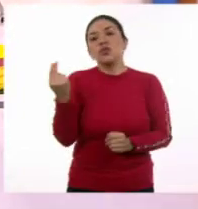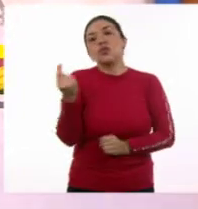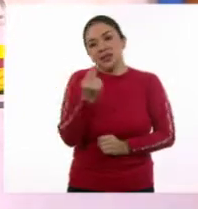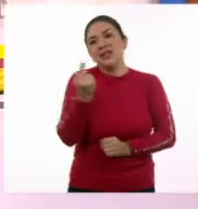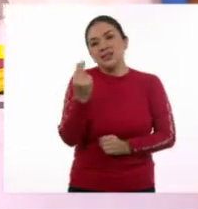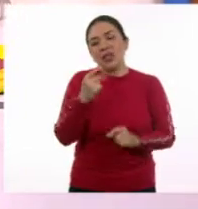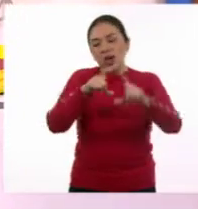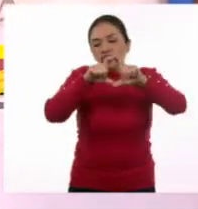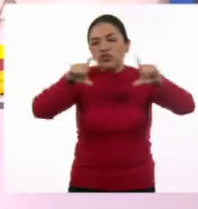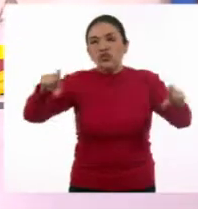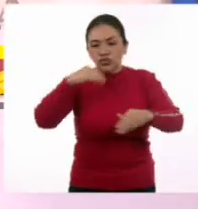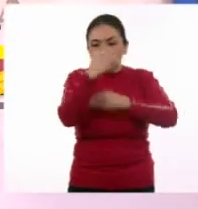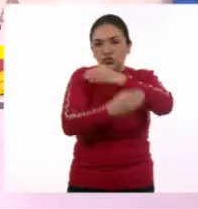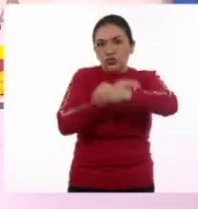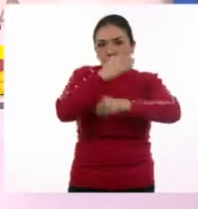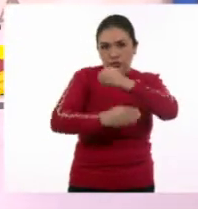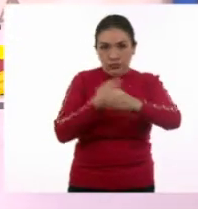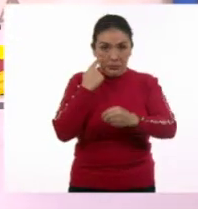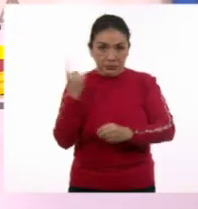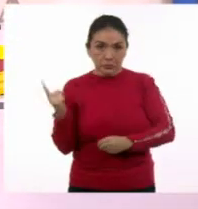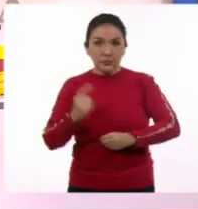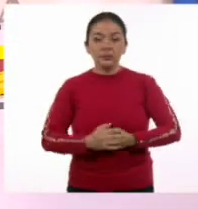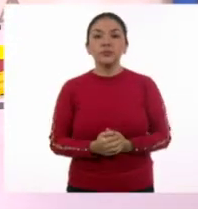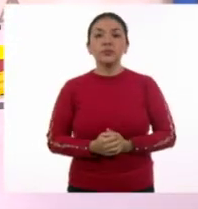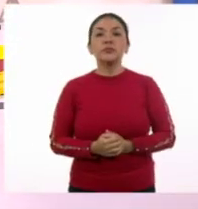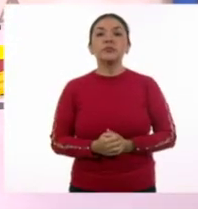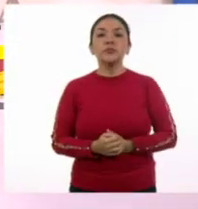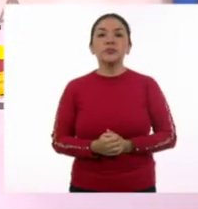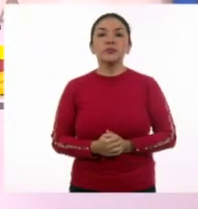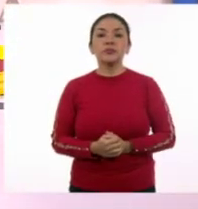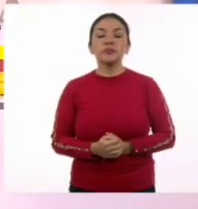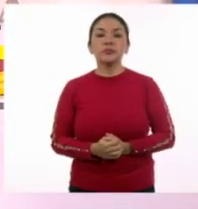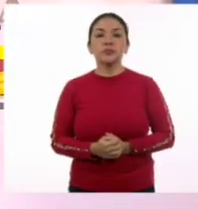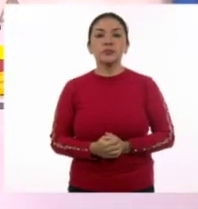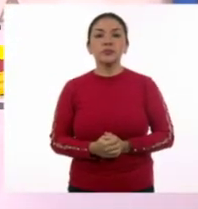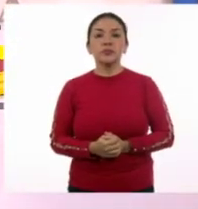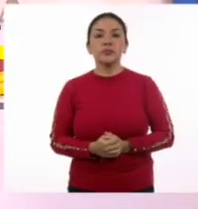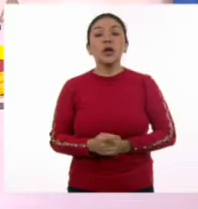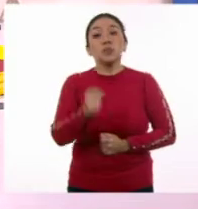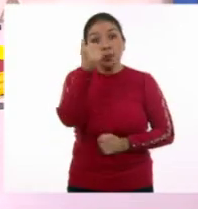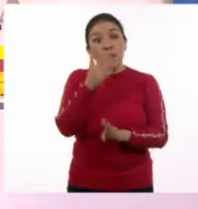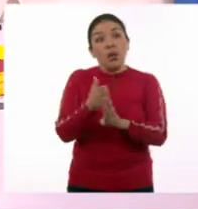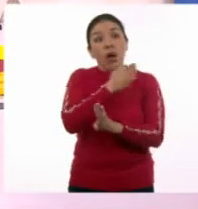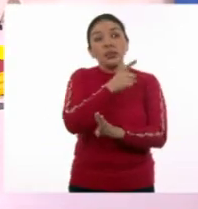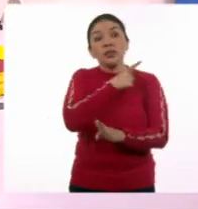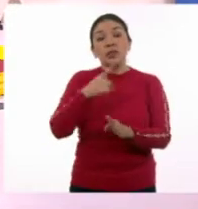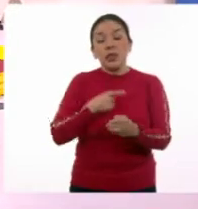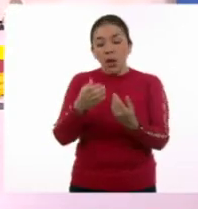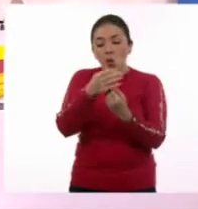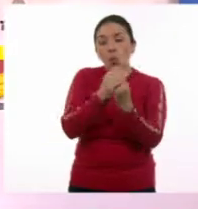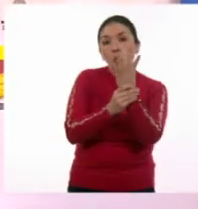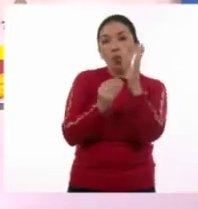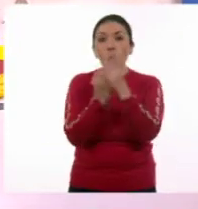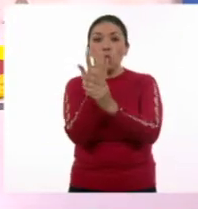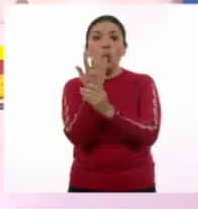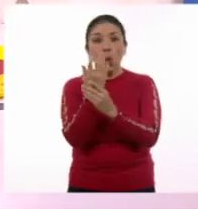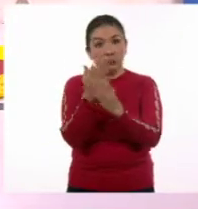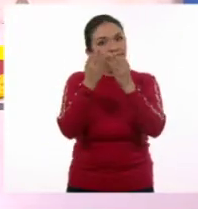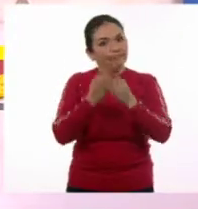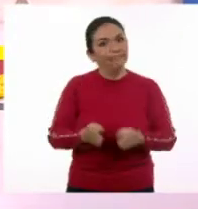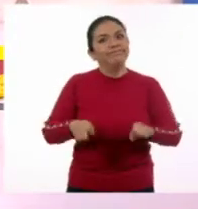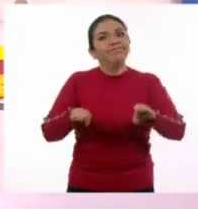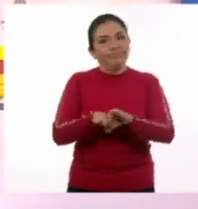nuestras vendas y bueno antes que eso vamos a colocar los nuestros guantes muy